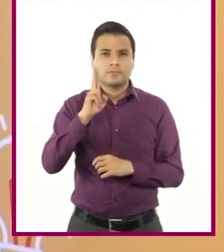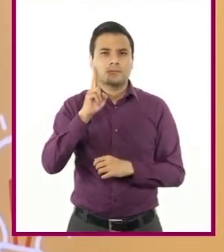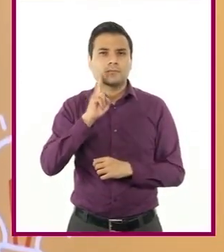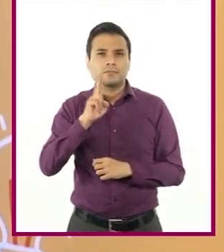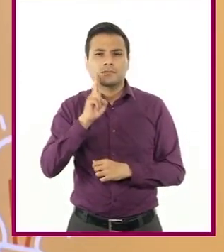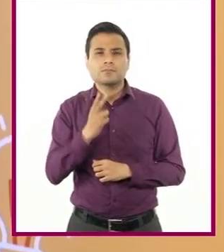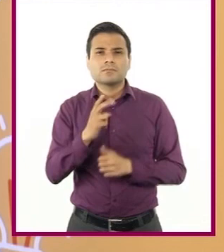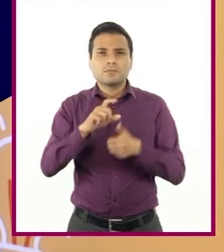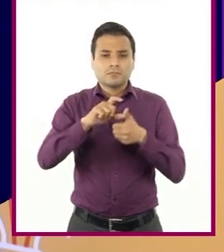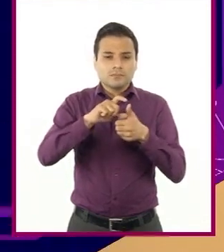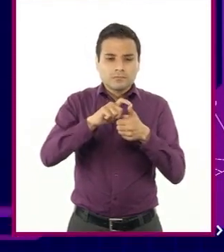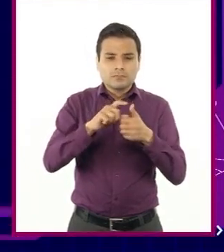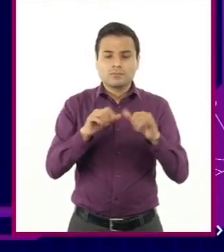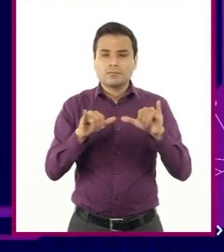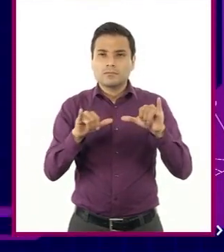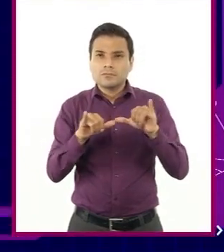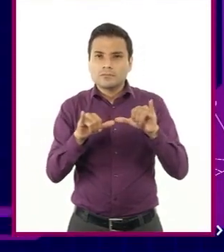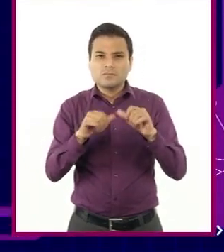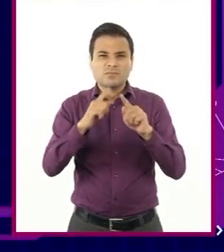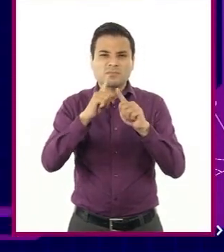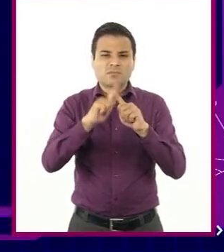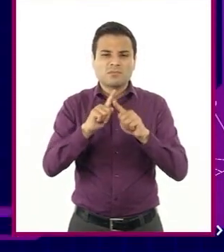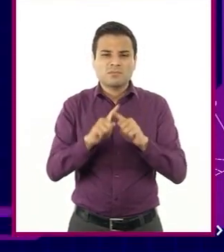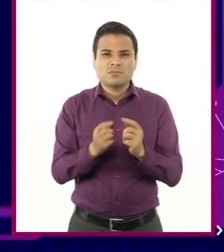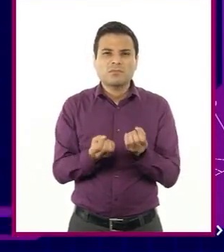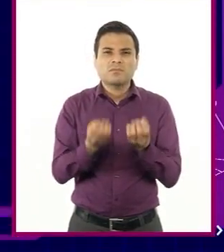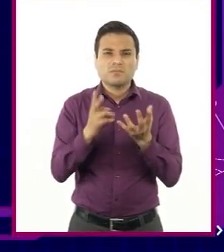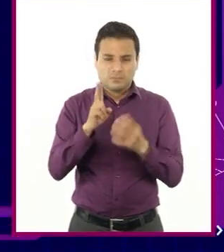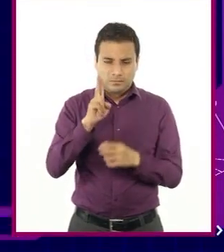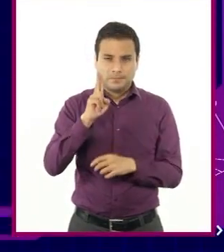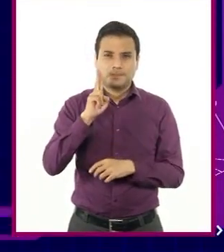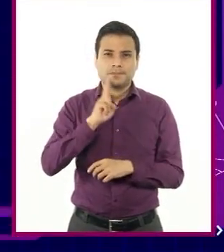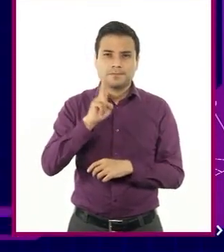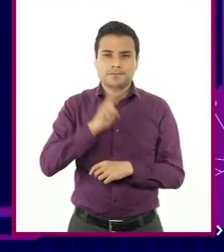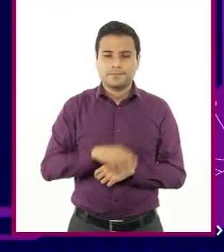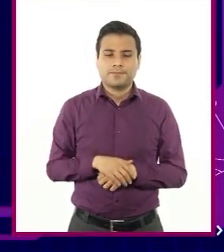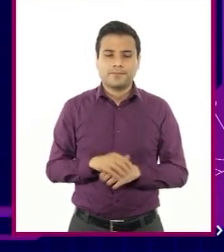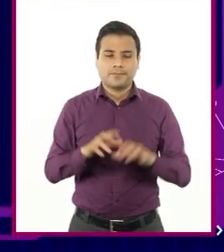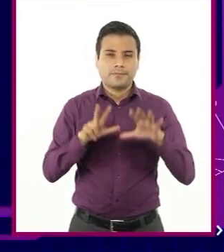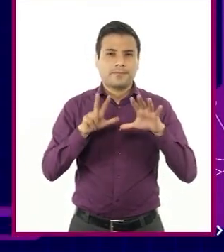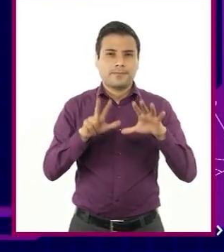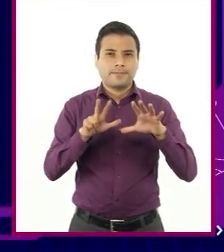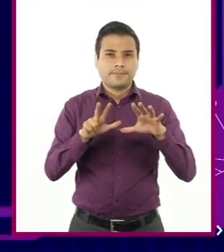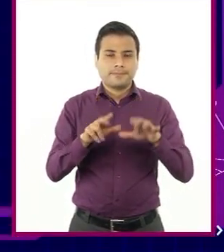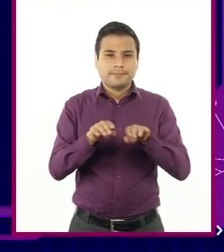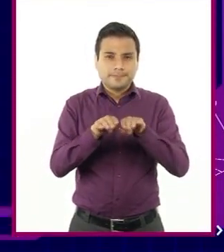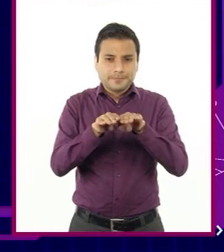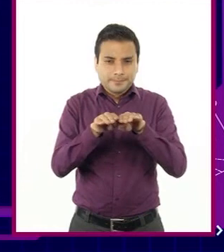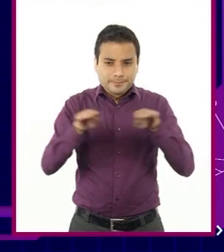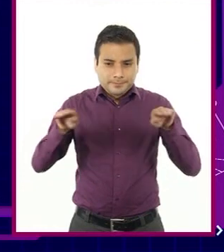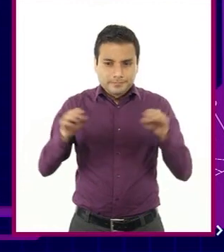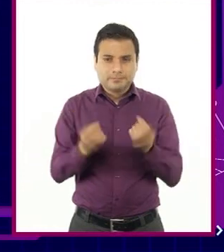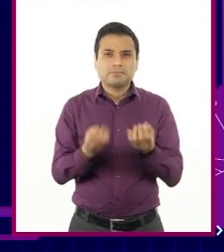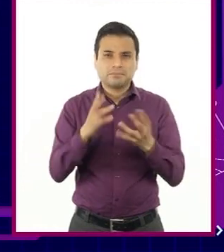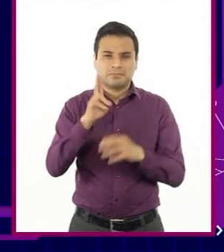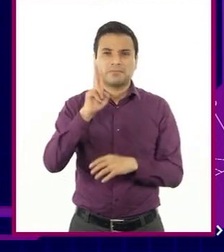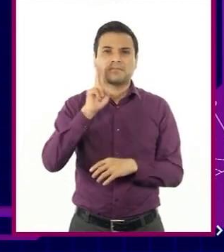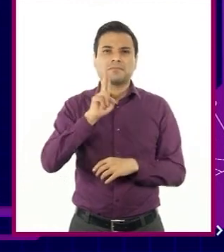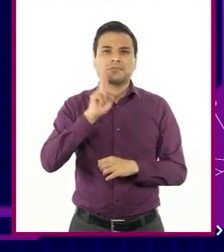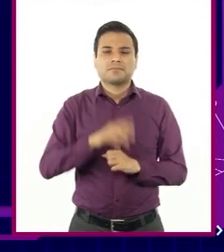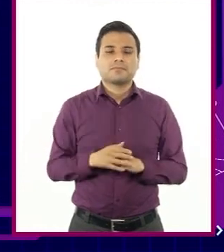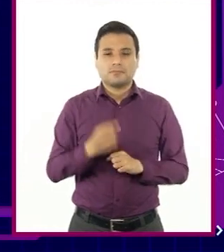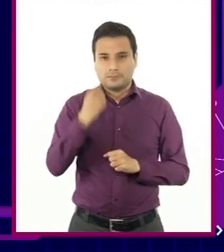pulgadas y millas y kilómetros son equivalentes a 18 metros de la longitud de la barda, aunque se puede iniciar